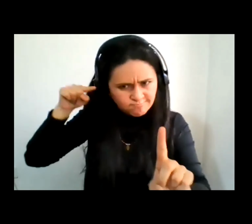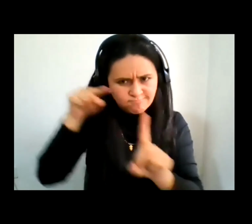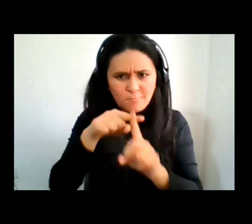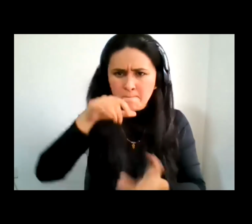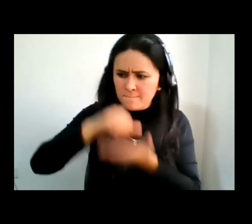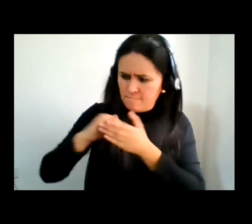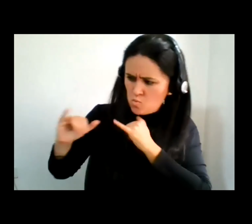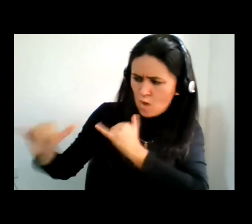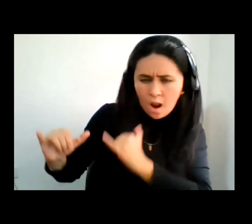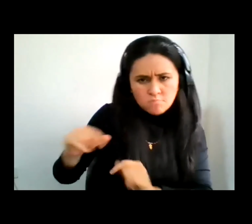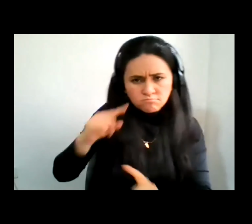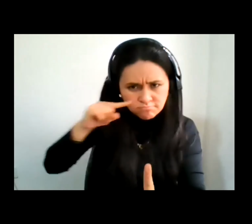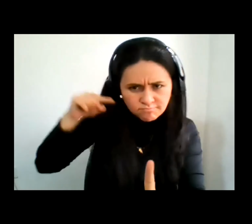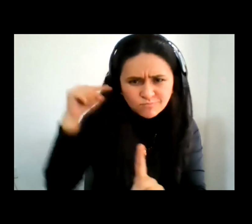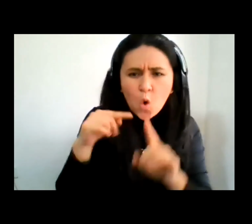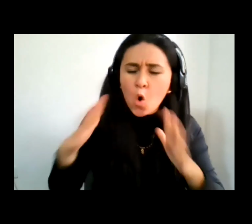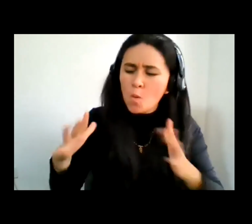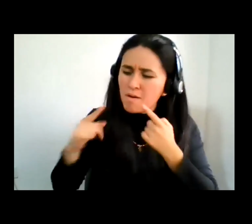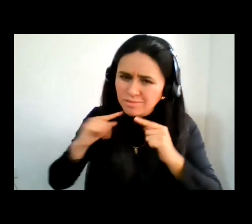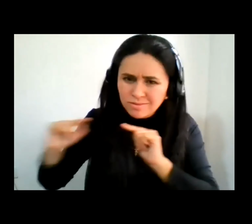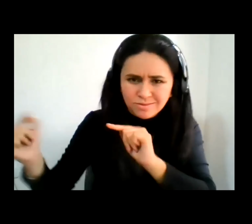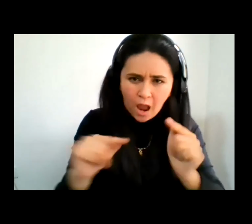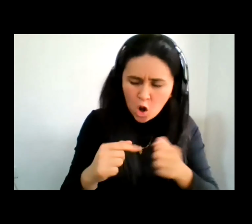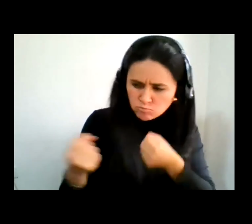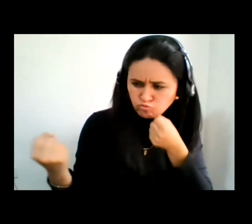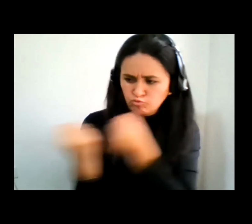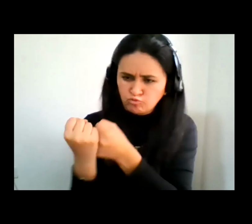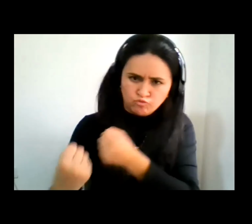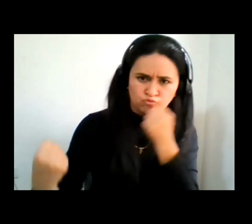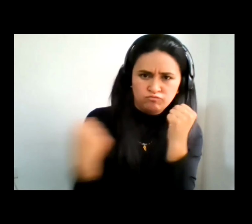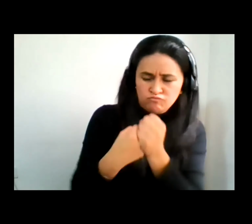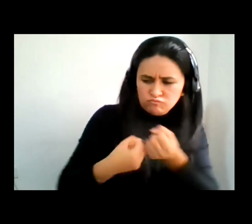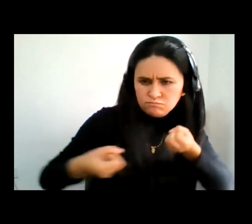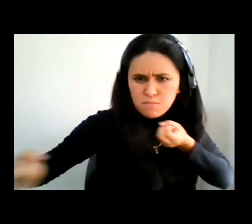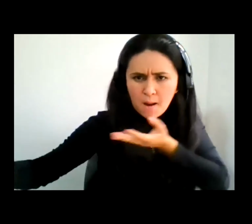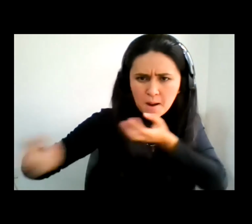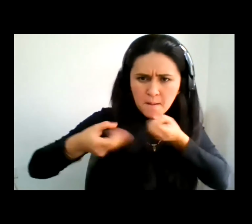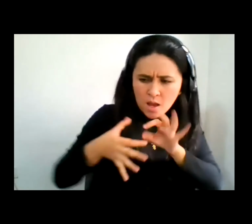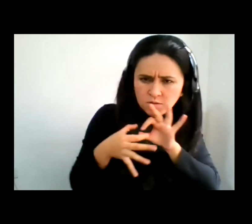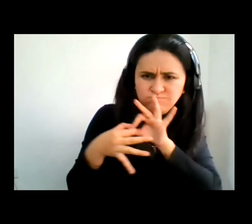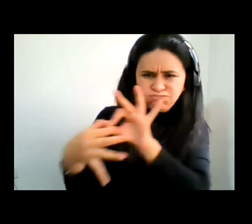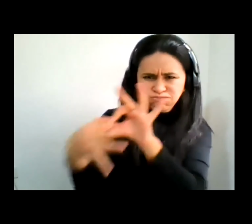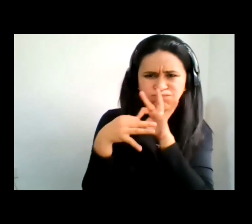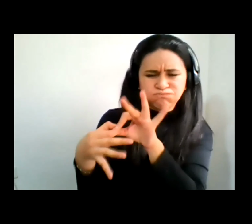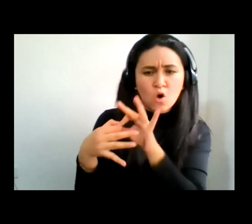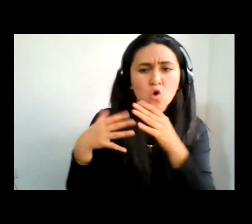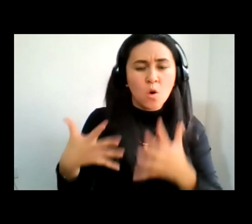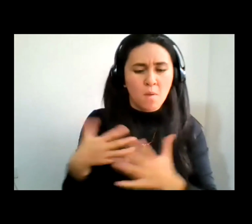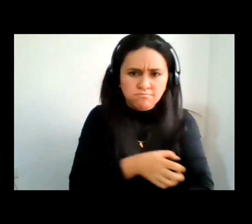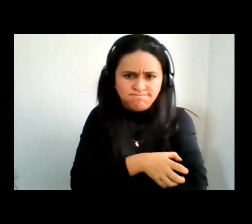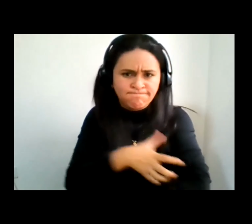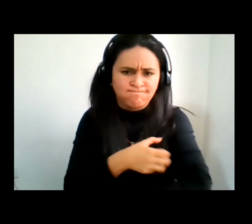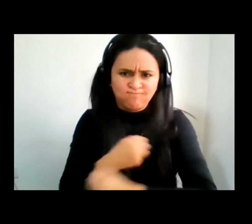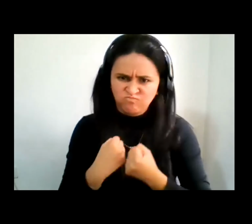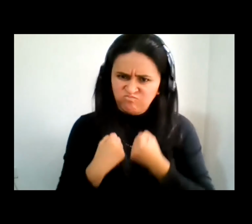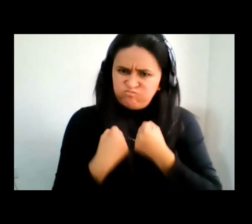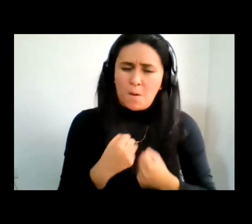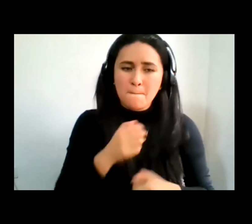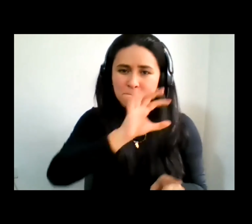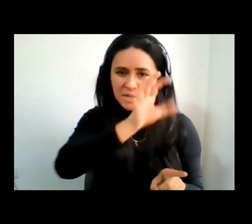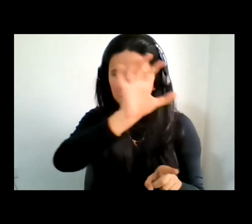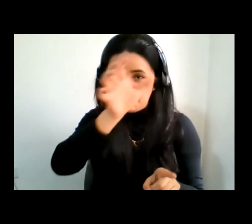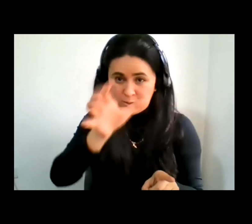un diálogo de cooperación y de trabajo conjunto para fortalecer estas capacidades en los países, muy importante.